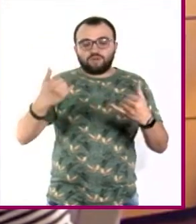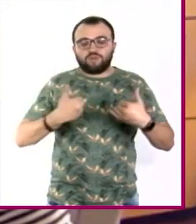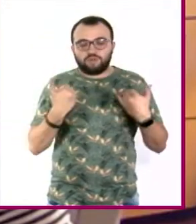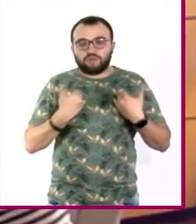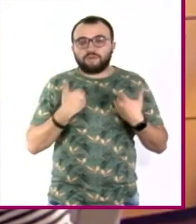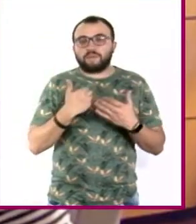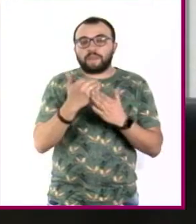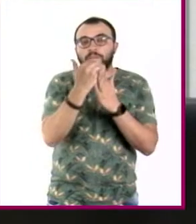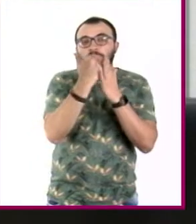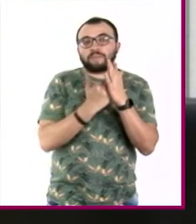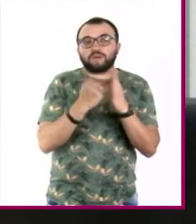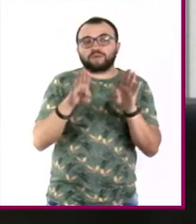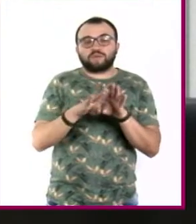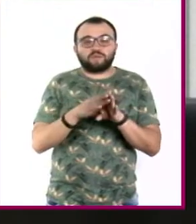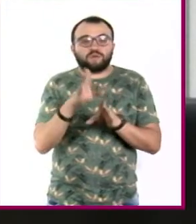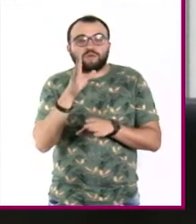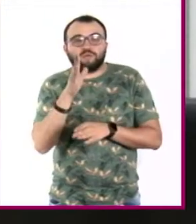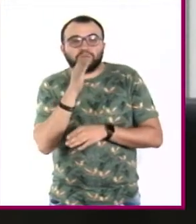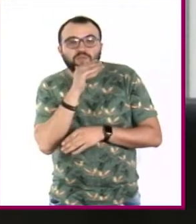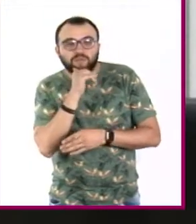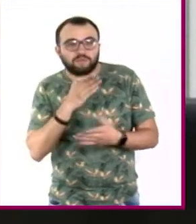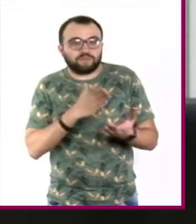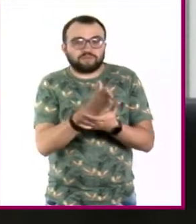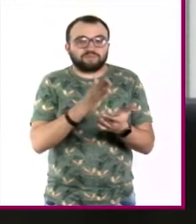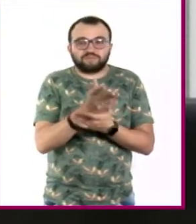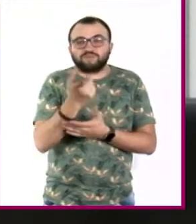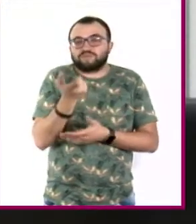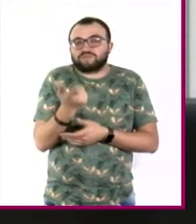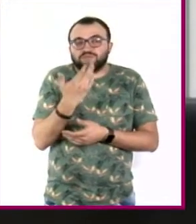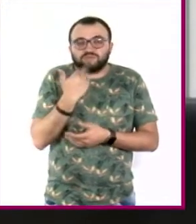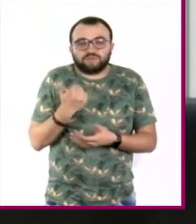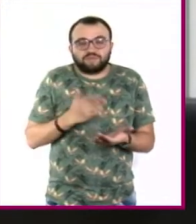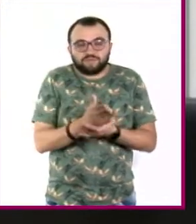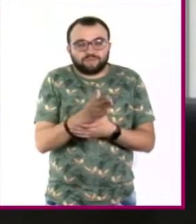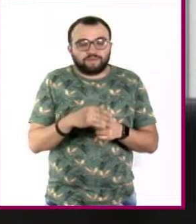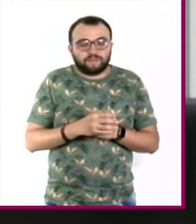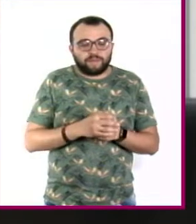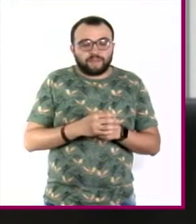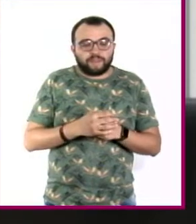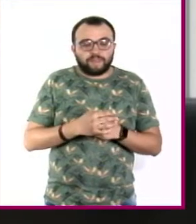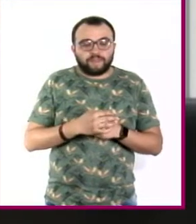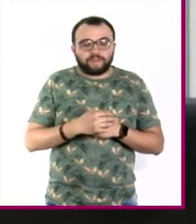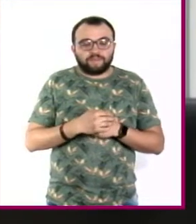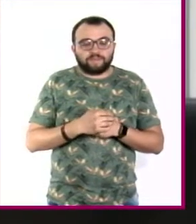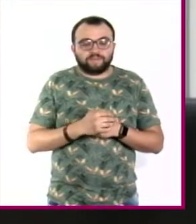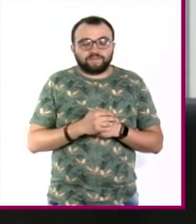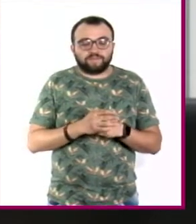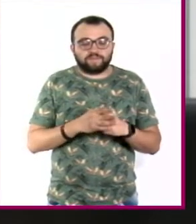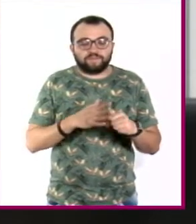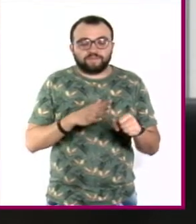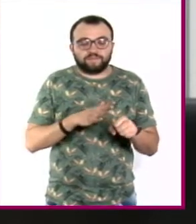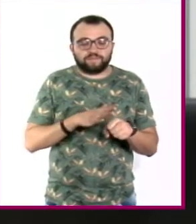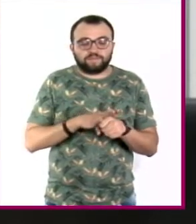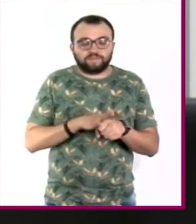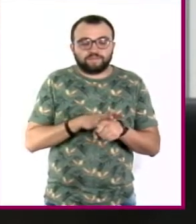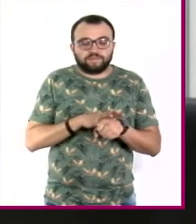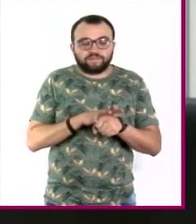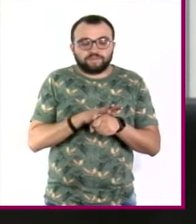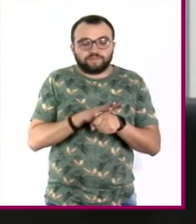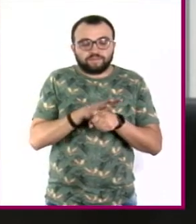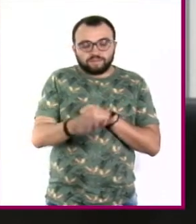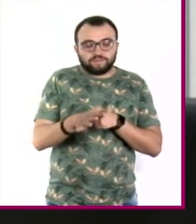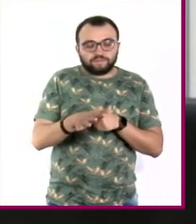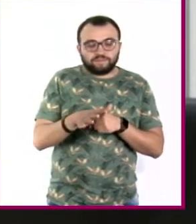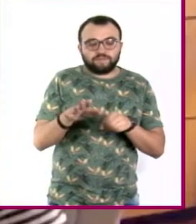menos favorecidos. ¿Qué perspectivas educativas y laborales pueden tener las juventudes de los países de América Latina y en concreto de